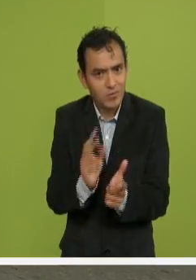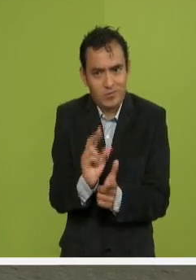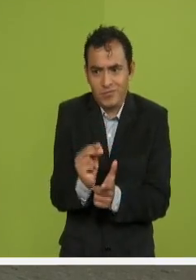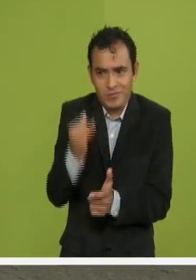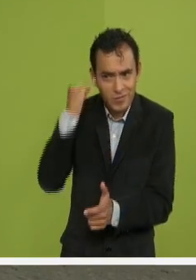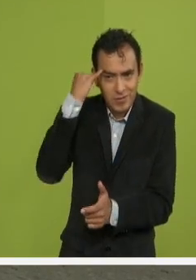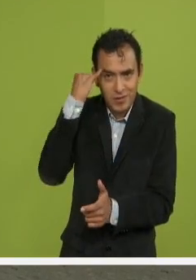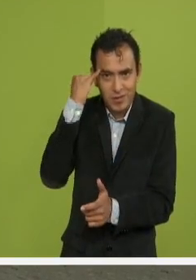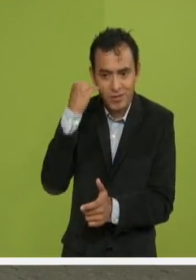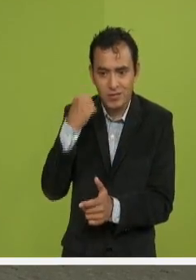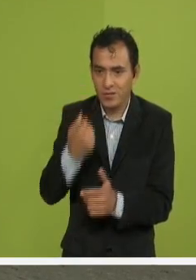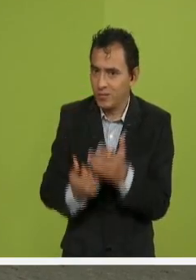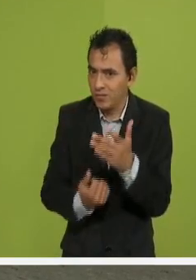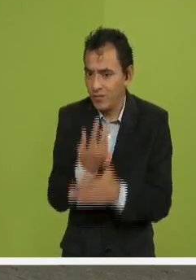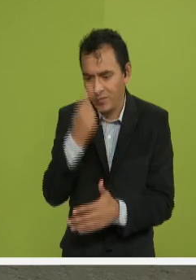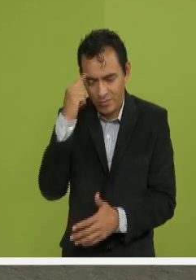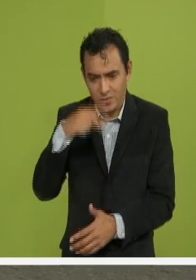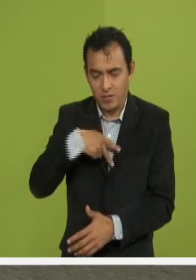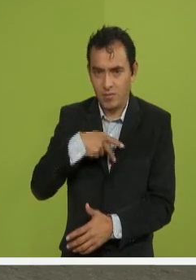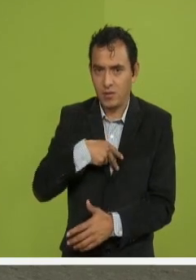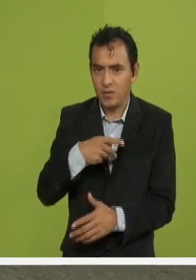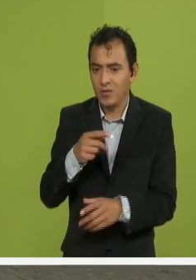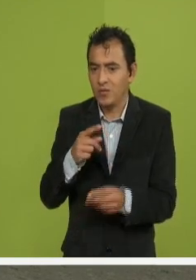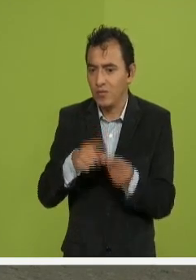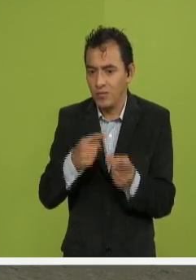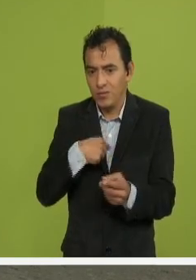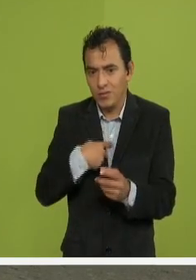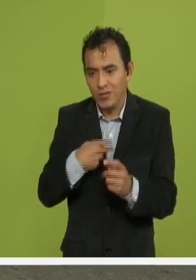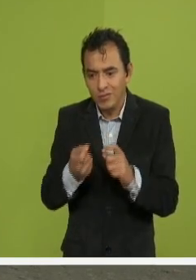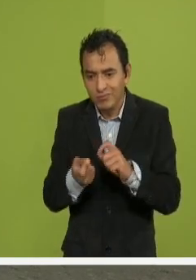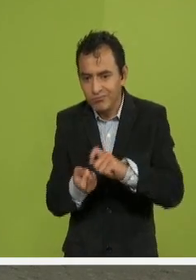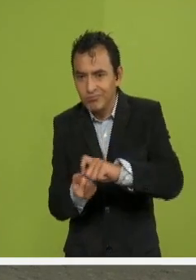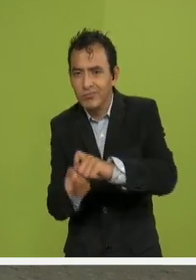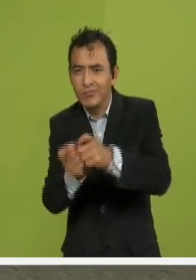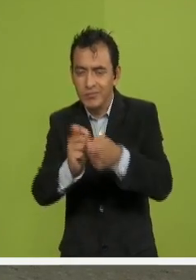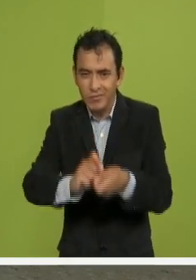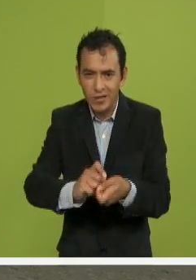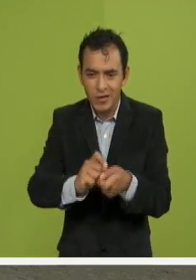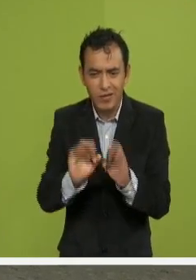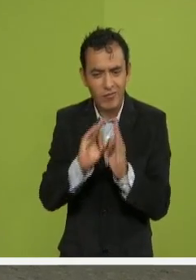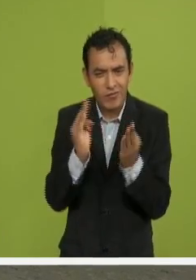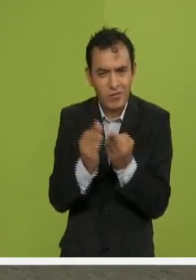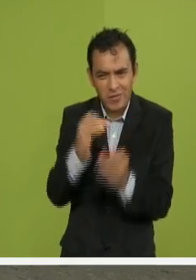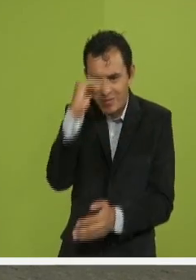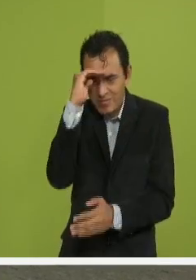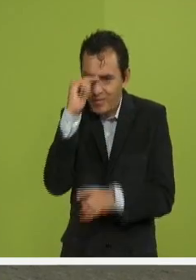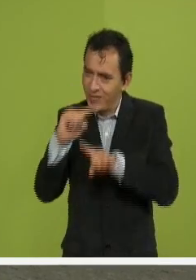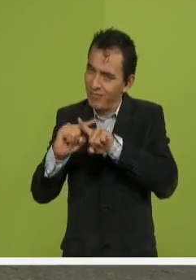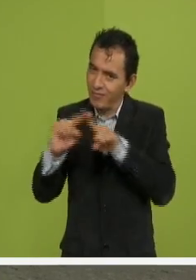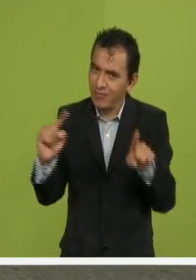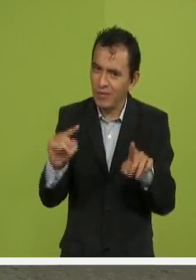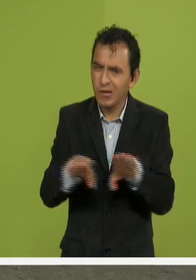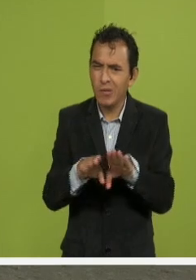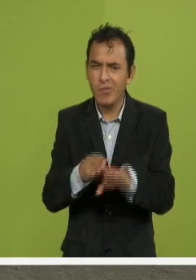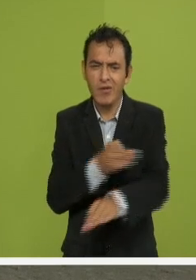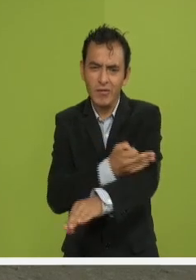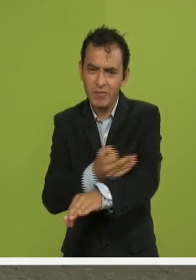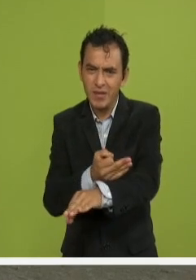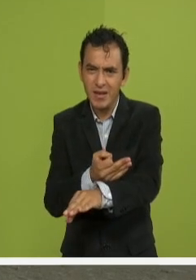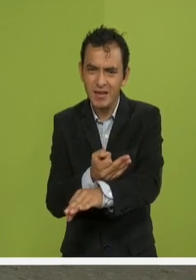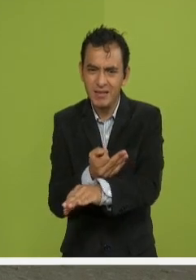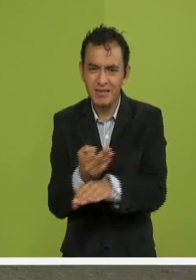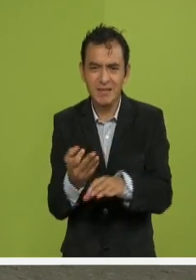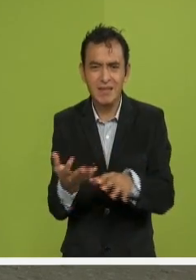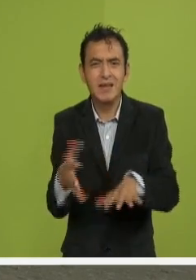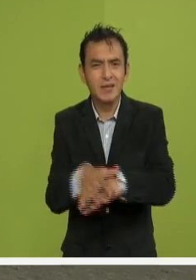un servidor, que fue donde tuve que adaptarme a la forma de pensamiento distinto. ¿Cómo es que las familias indígenas se adaptan a este tipo de